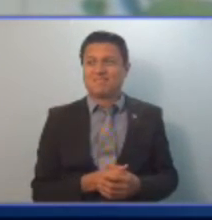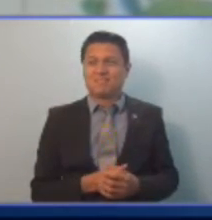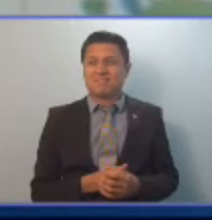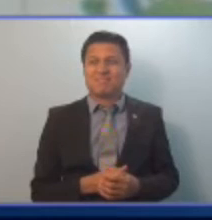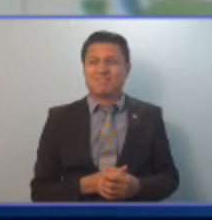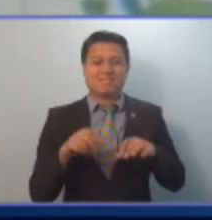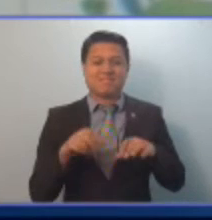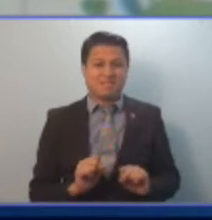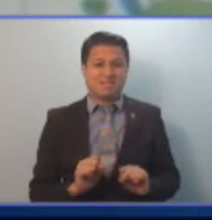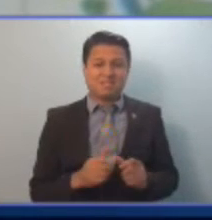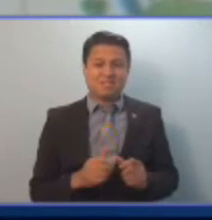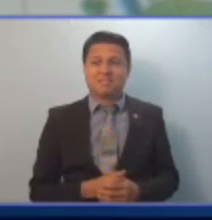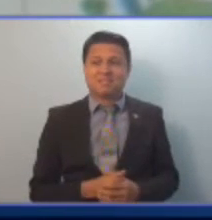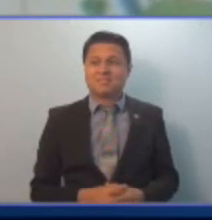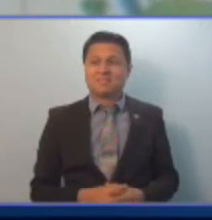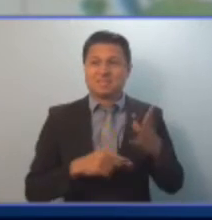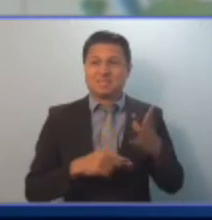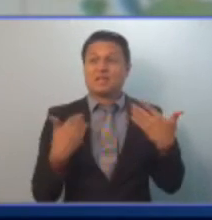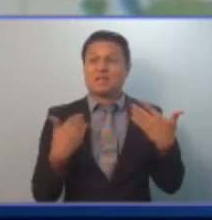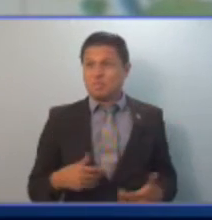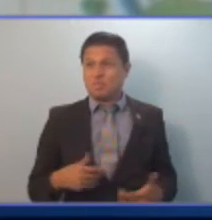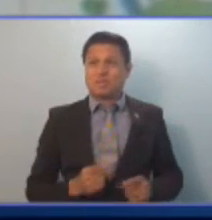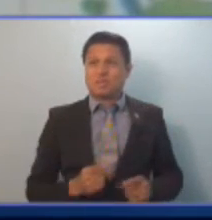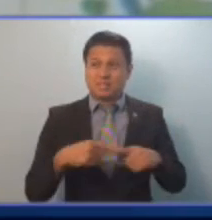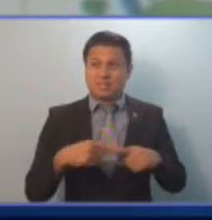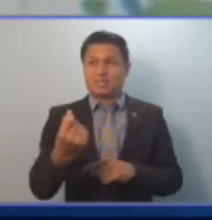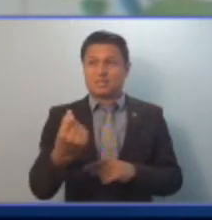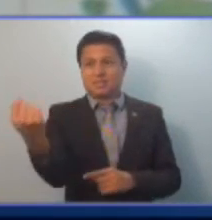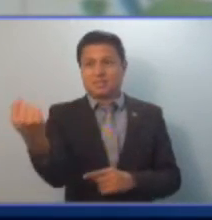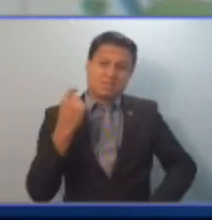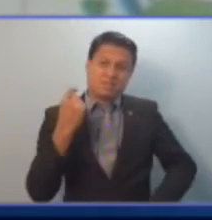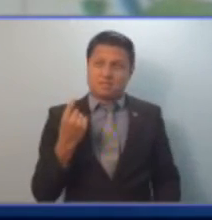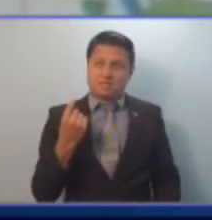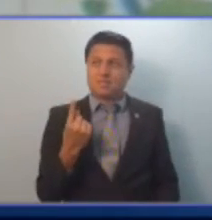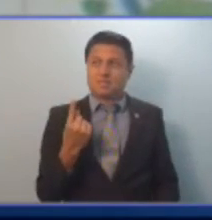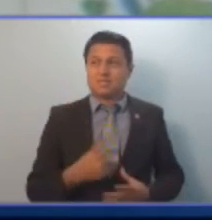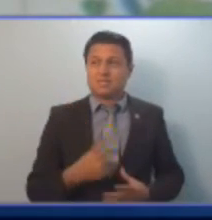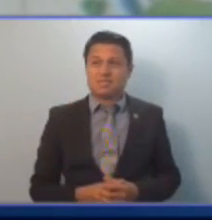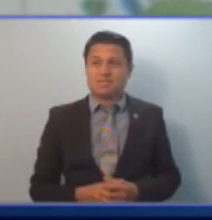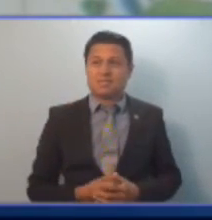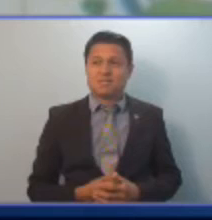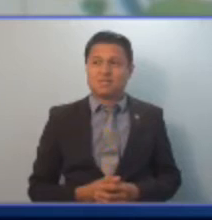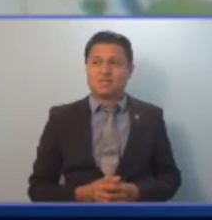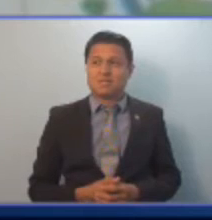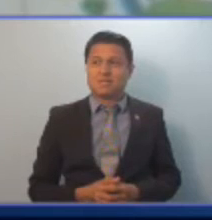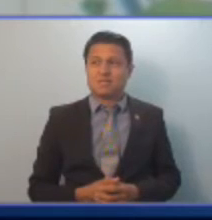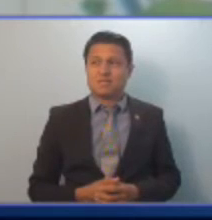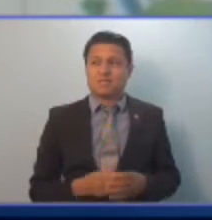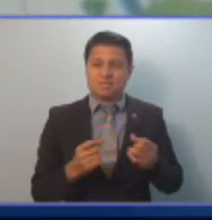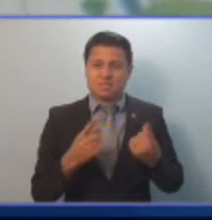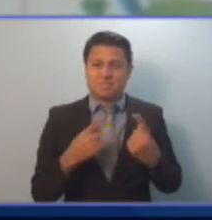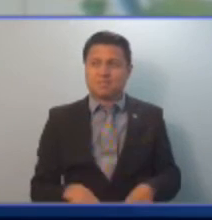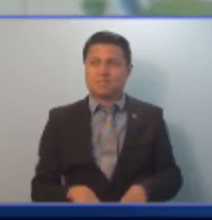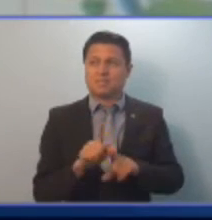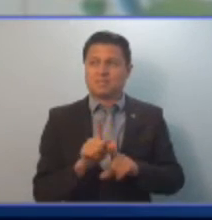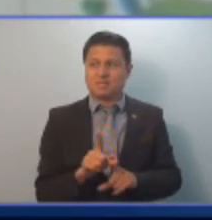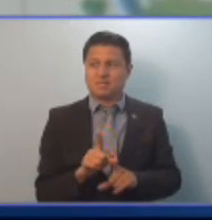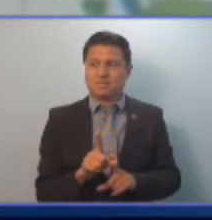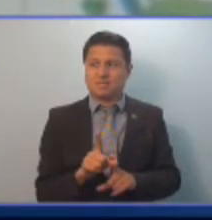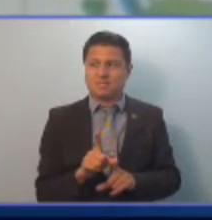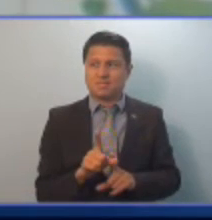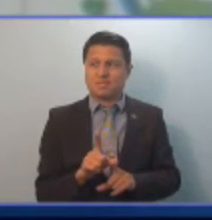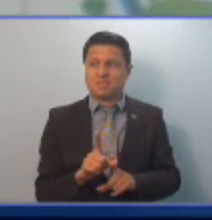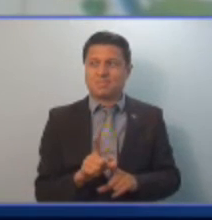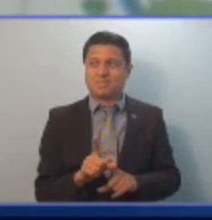los derechos humanos tienen que seguirse interpretando dentro de irles dotando cada vez más